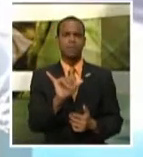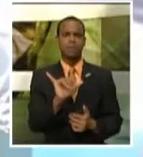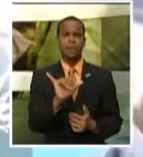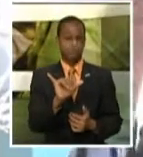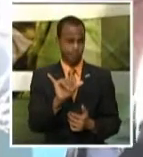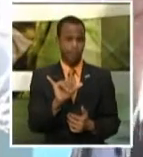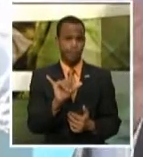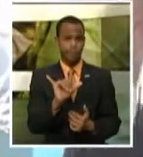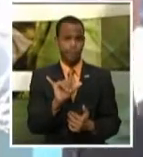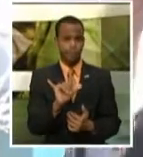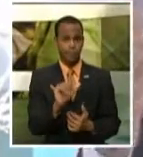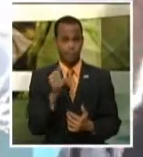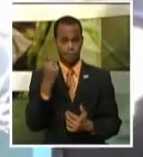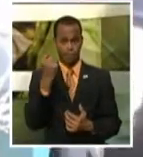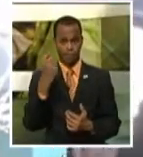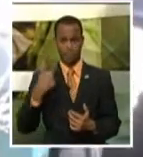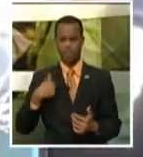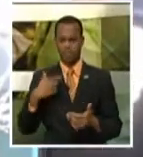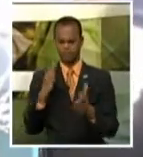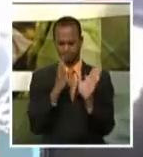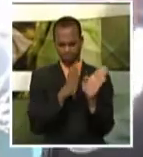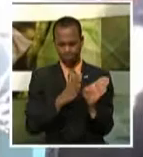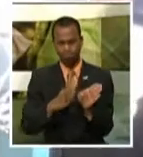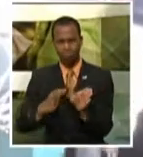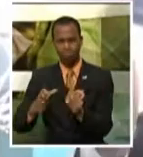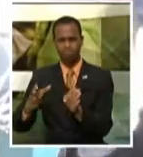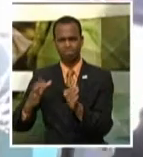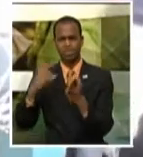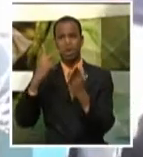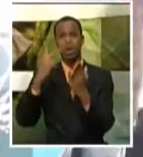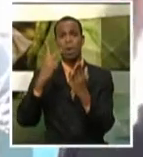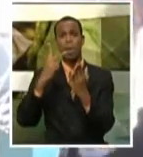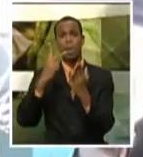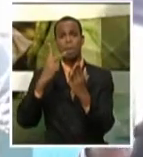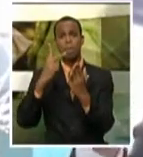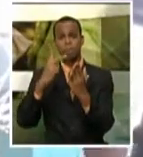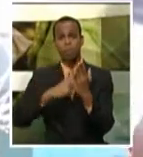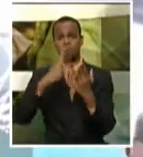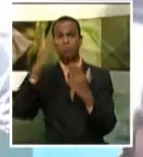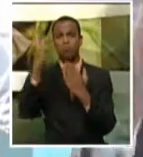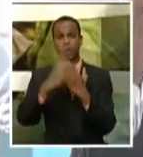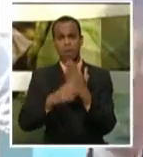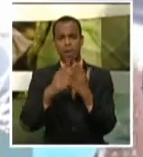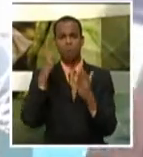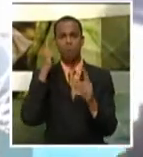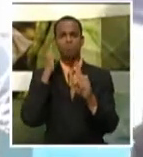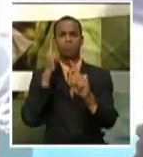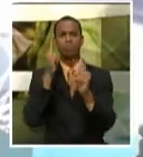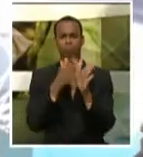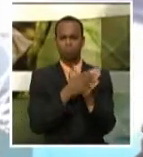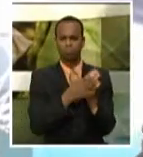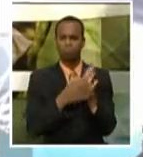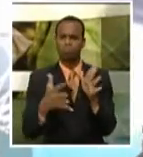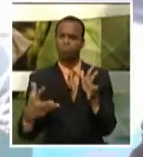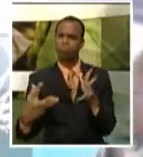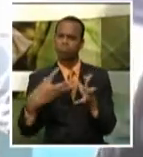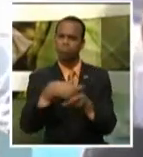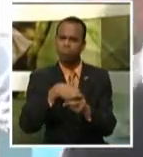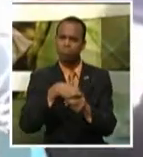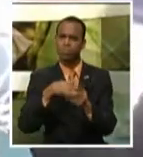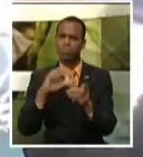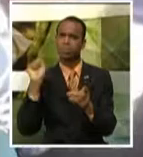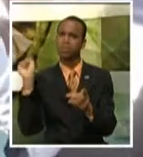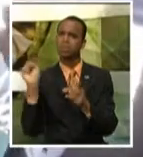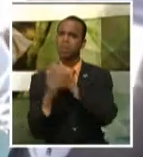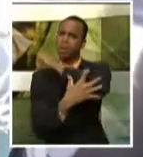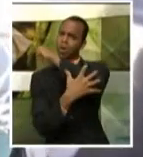Y entonces en la campaña diseñamos un programa integral para ayudar a los más